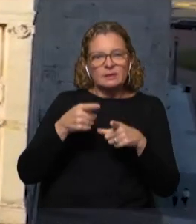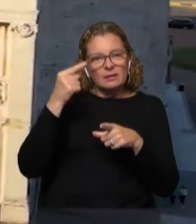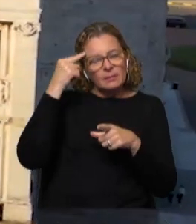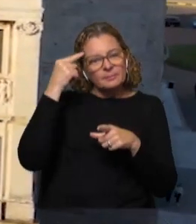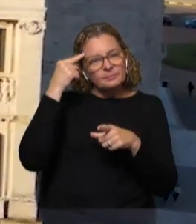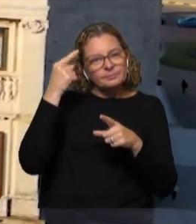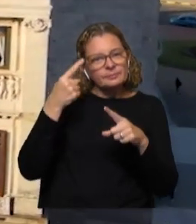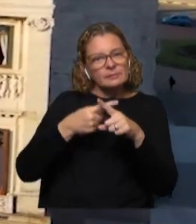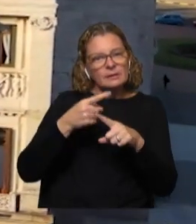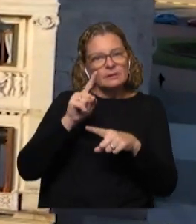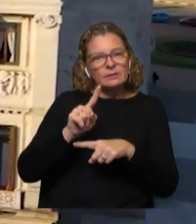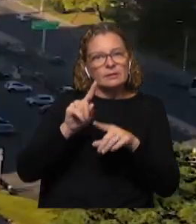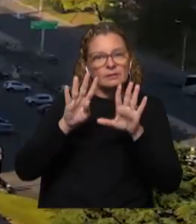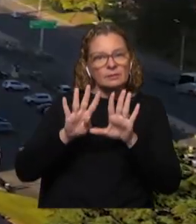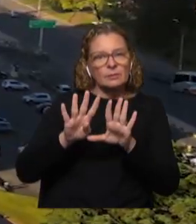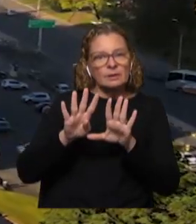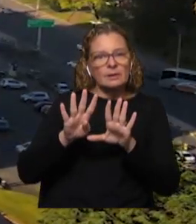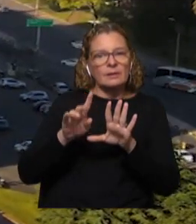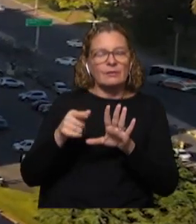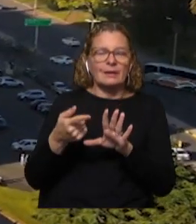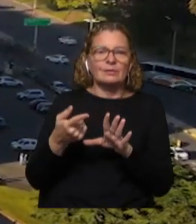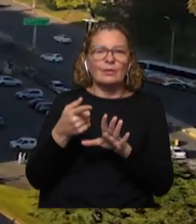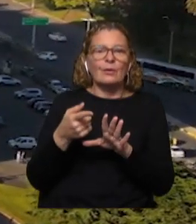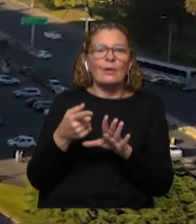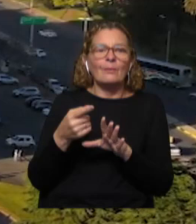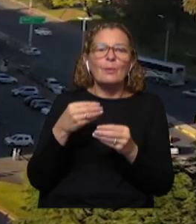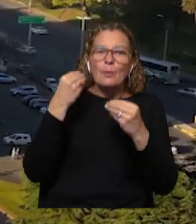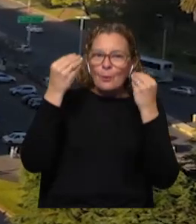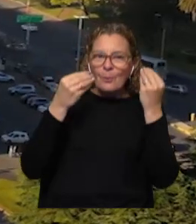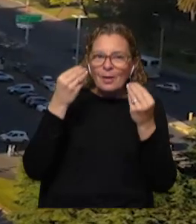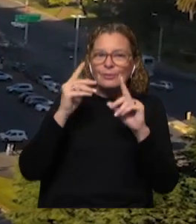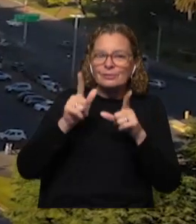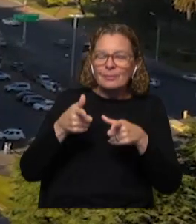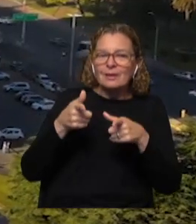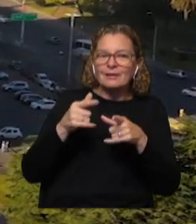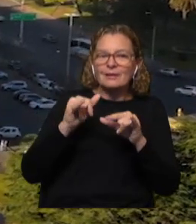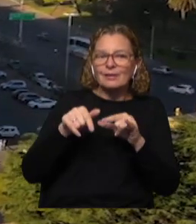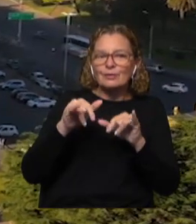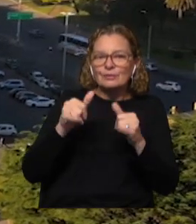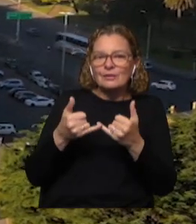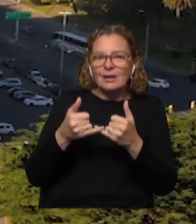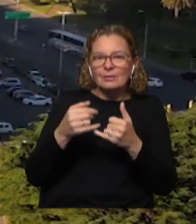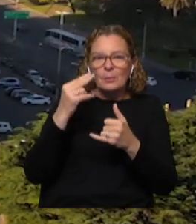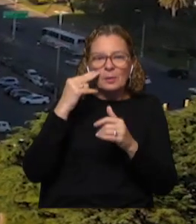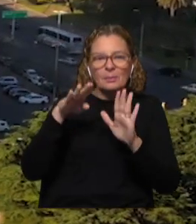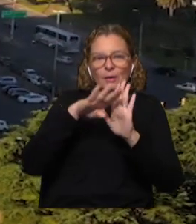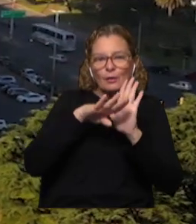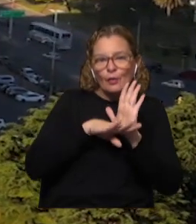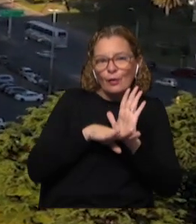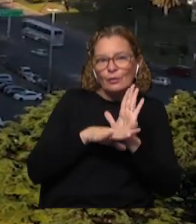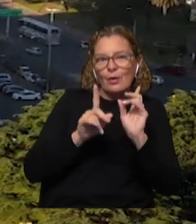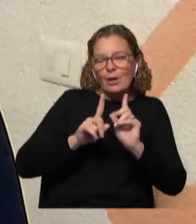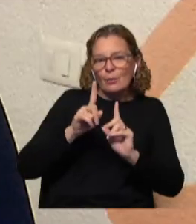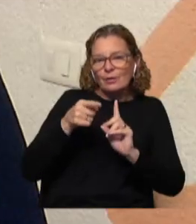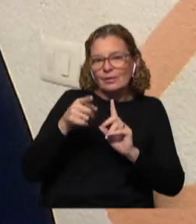siglo XIX, ni siquiera en el XX o comienzo del siglo XX, ya había preocupación y eso llevó a legislar en nuestros códigos sobre algunas de